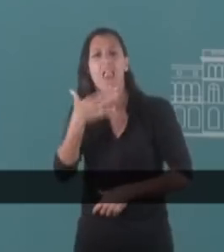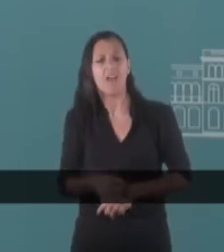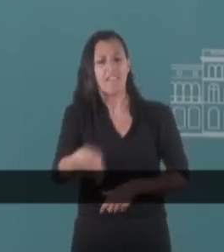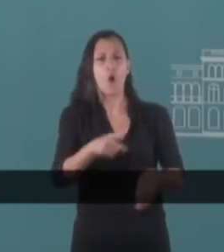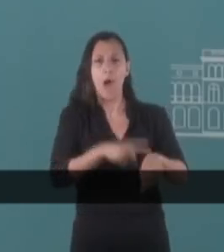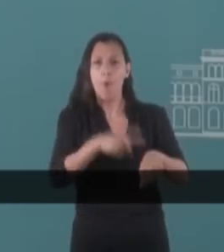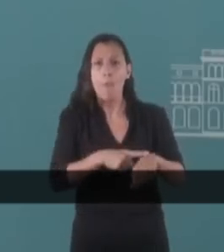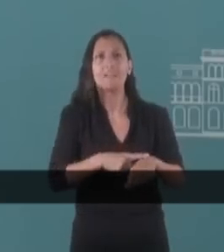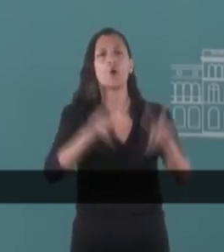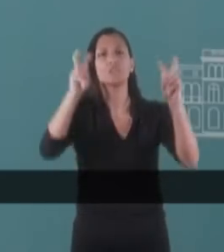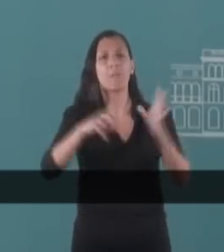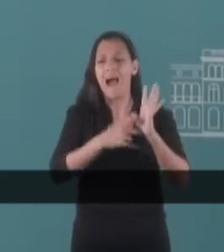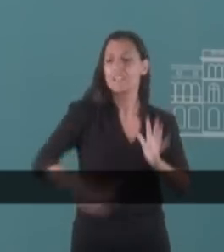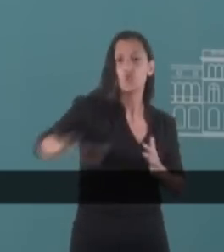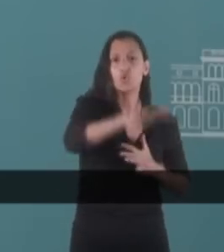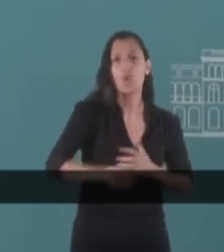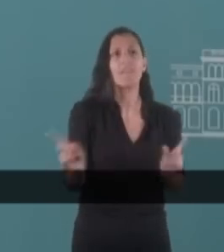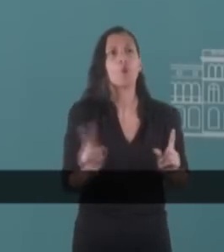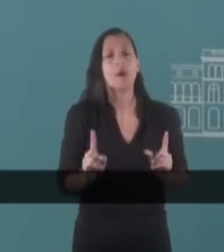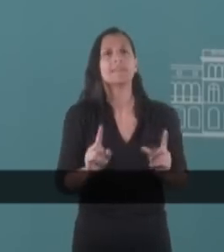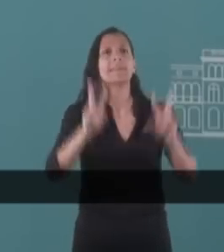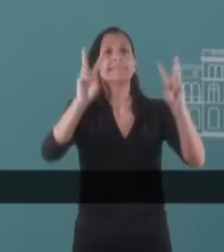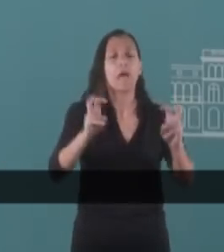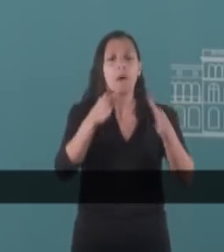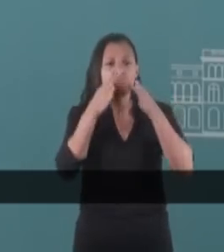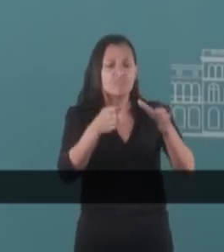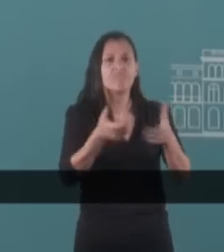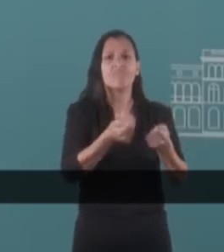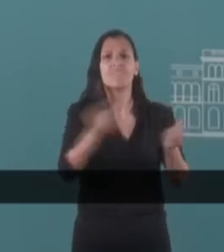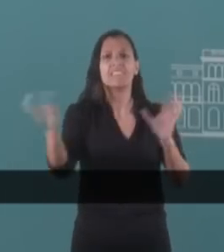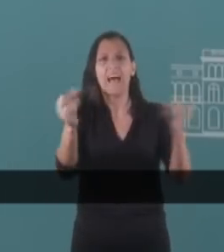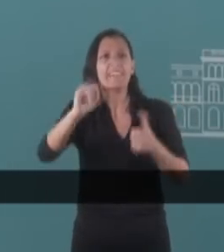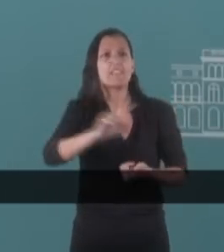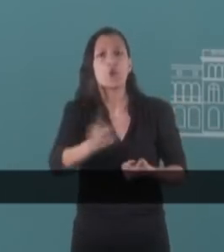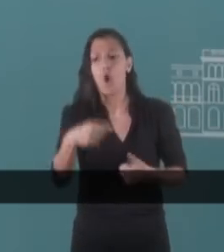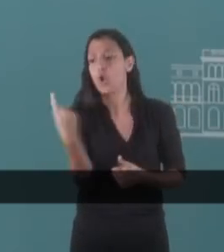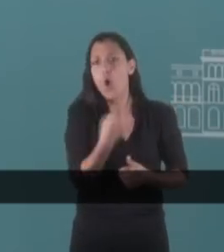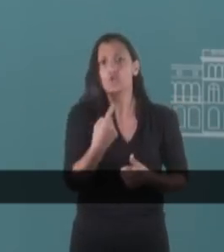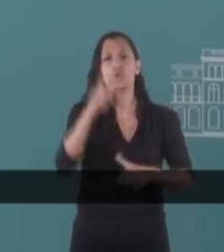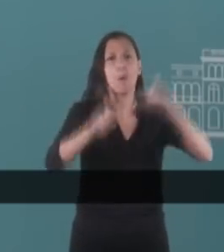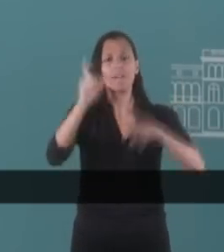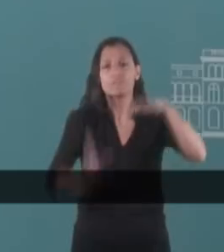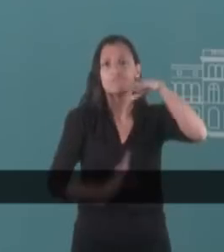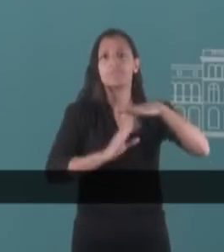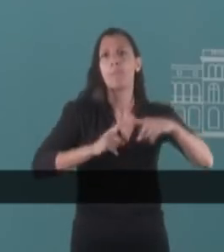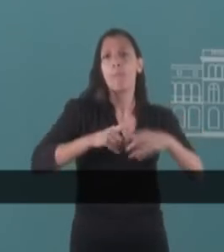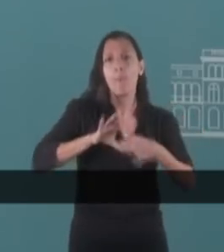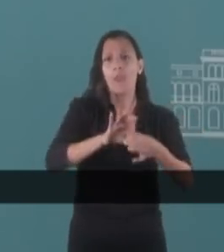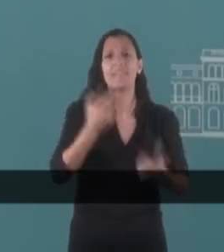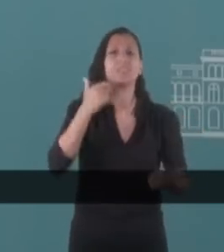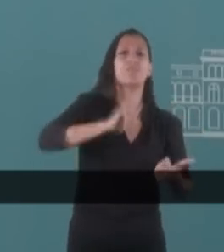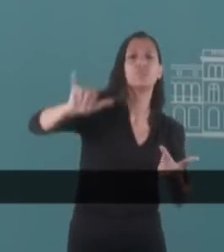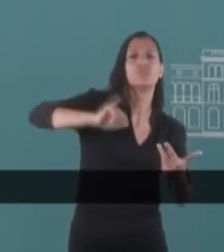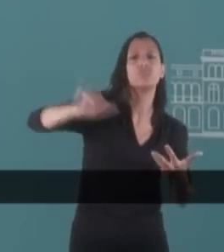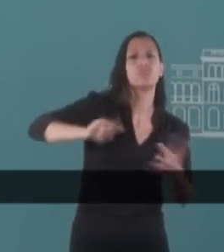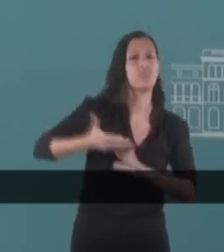Ciudad de Buenos Aires, y no porque aparezca o no aparezca en unos chats, sino porque nosotros, quienes somos dirigentes políticos de la Ciudad de Buenos Aires, venimos denunciándolo desde